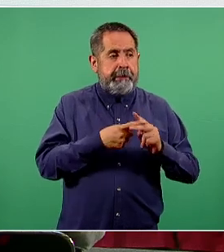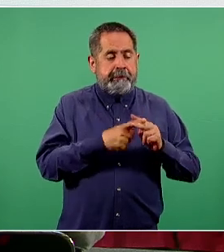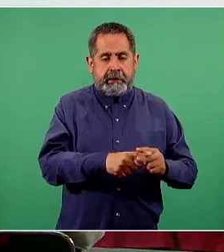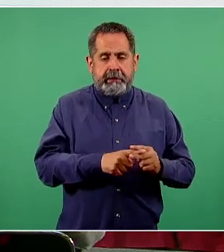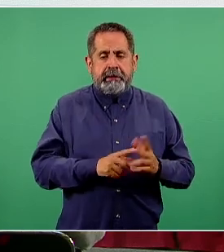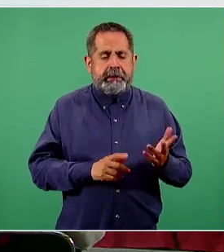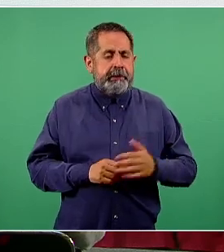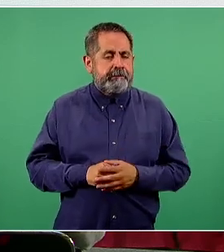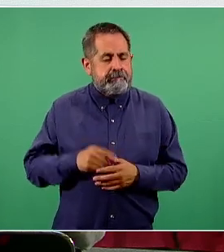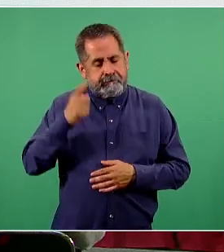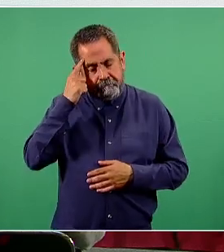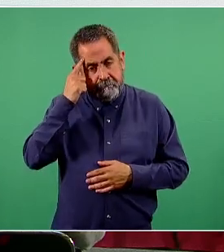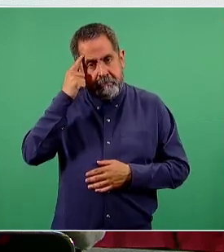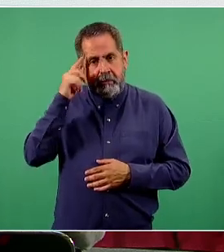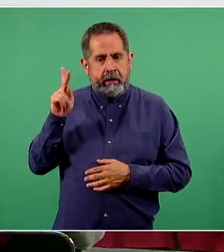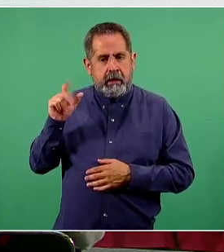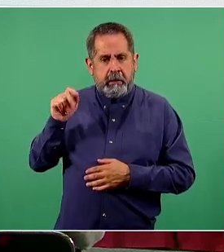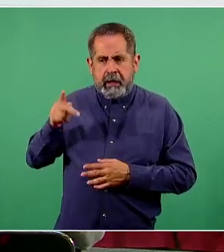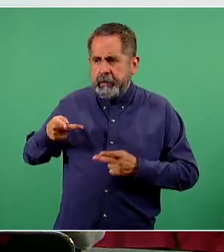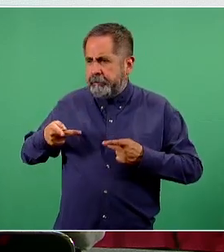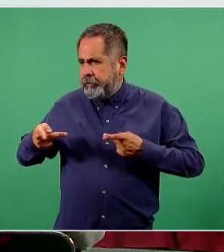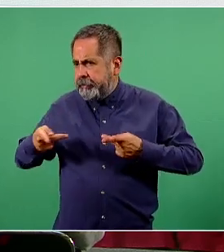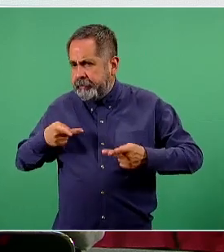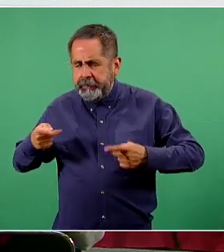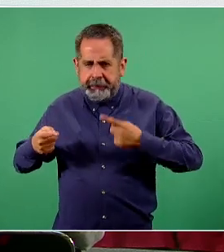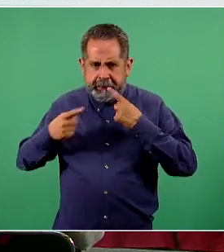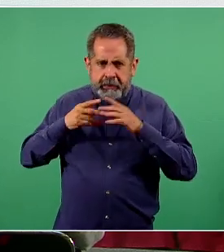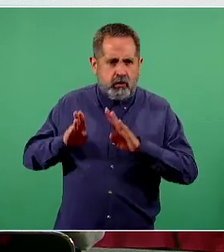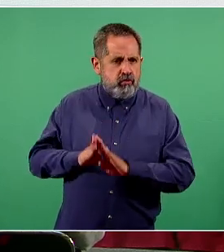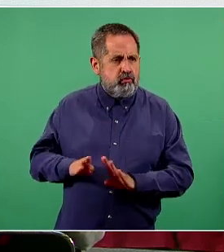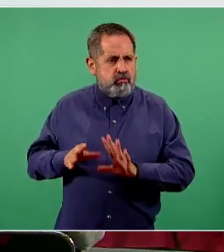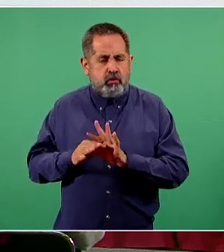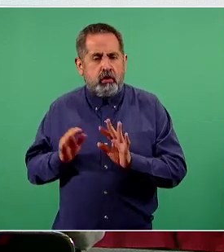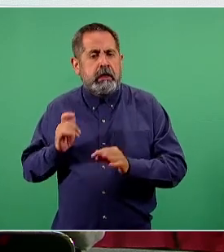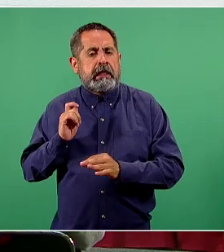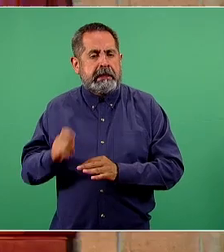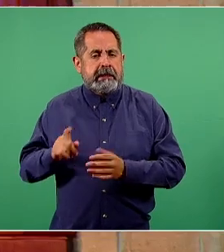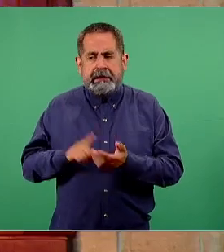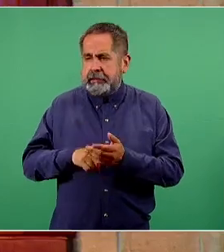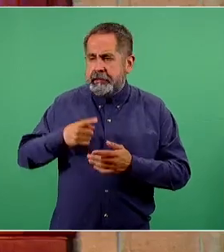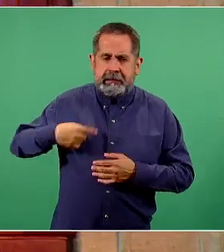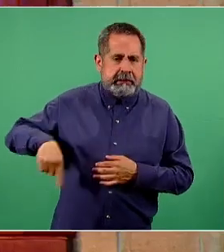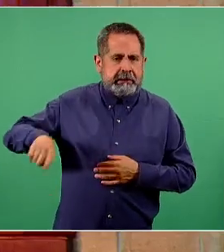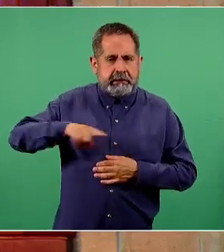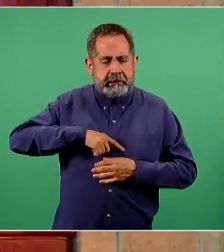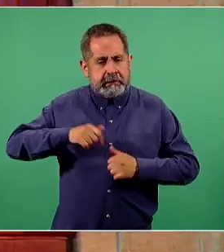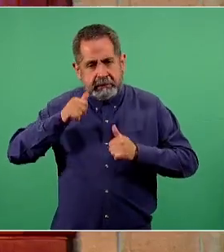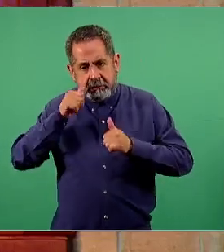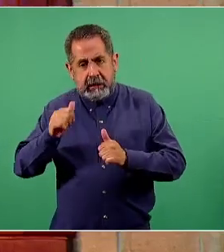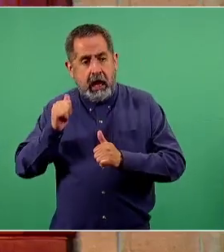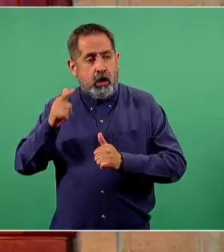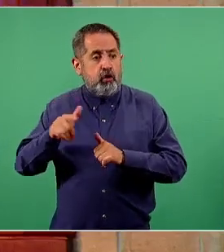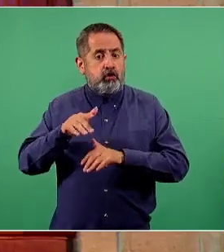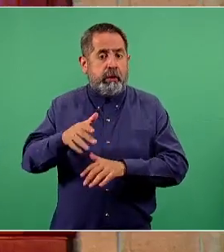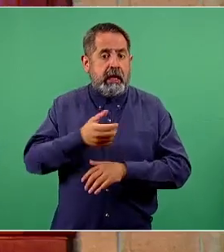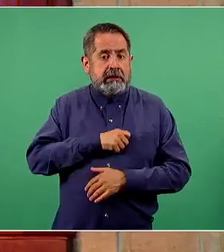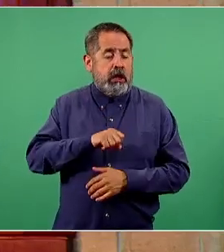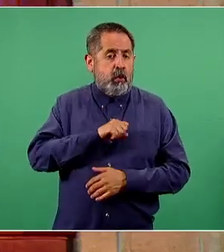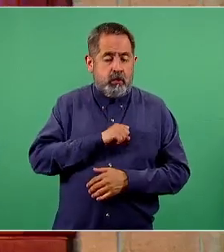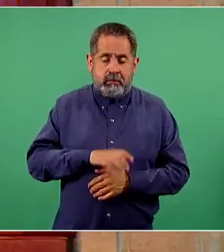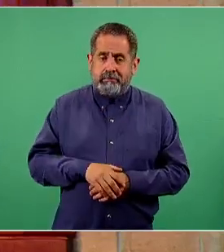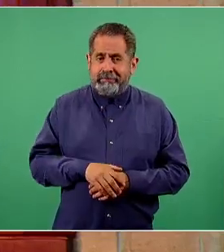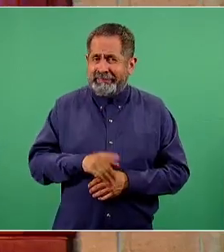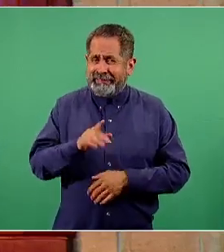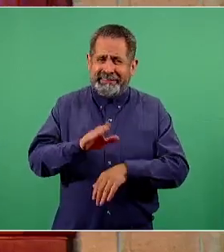Recordar que este plan ha sido diseñado con el interés de atender un problema de salud pública. Esto es